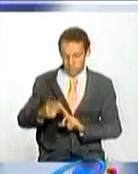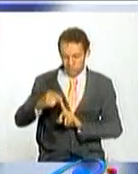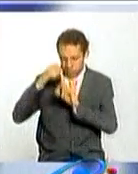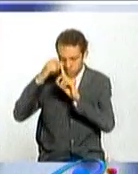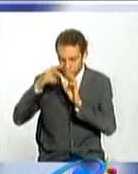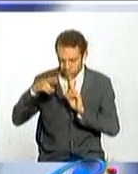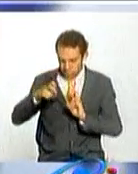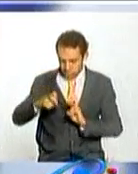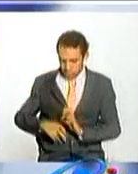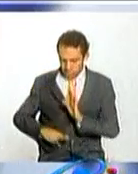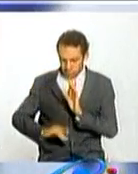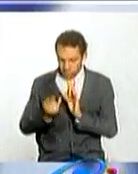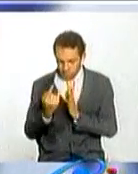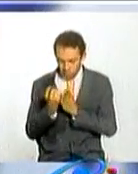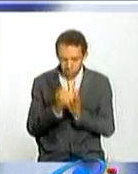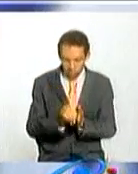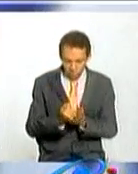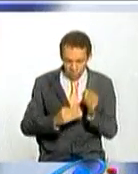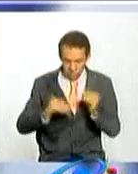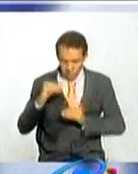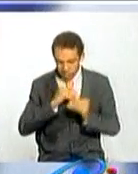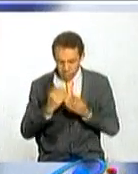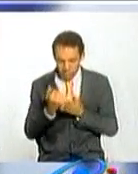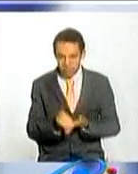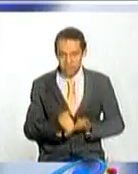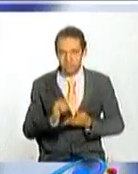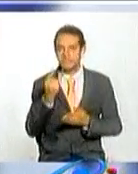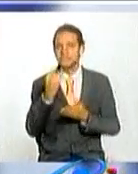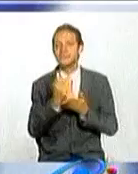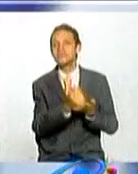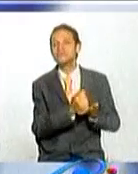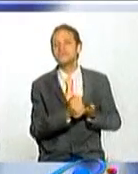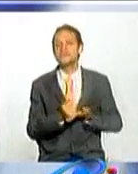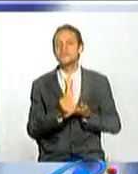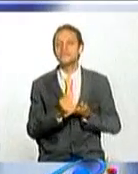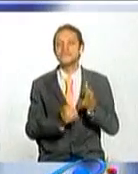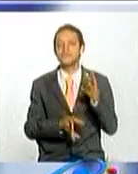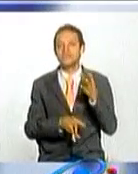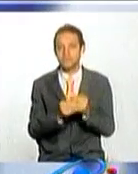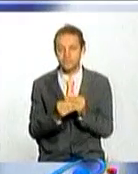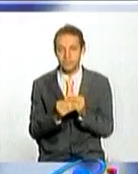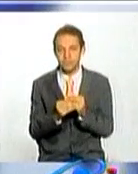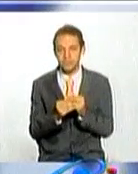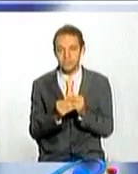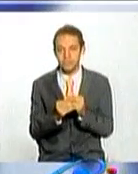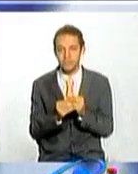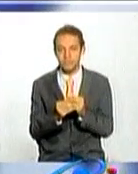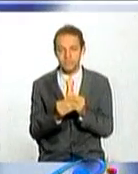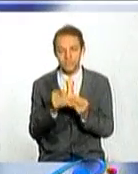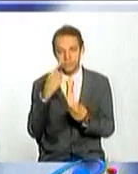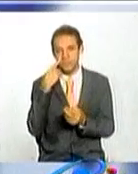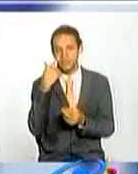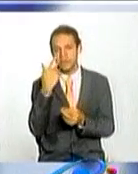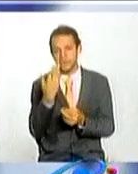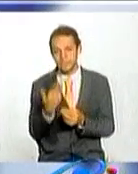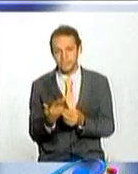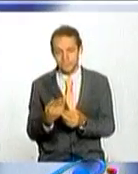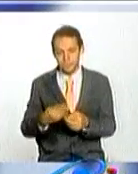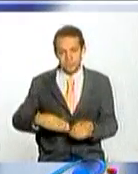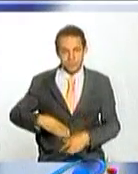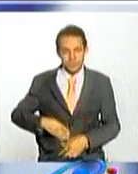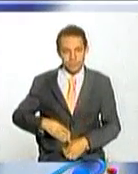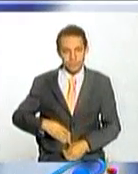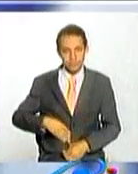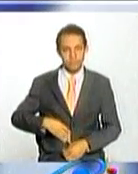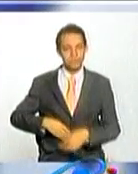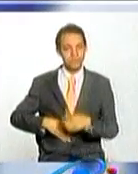descartando cualquier tipo de masa, cualquier tipo de quiste, ¿sí? Y vamos a ver también los vasos, que son